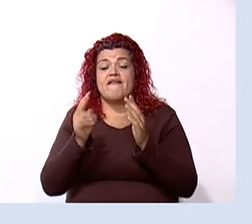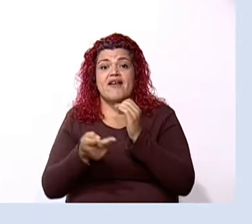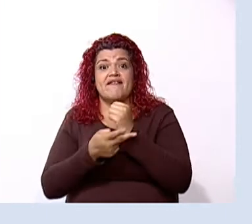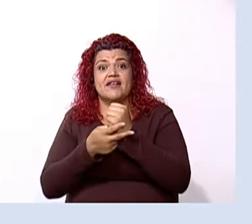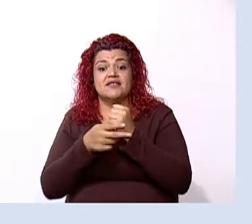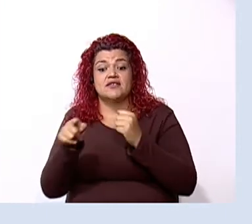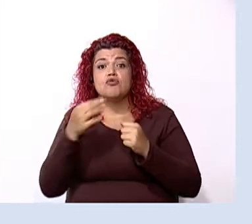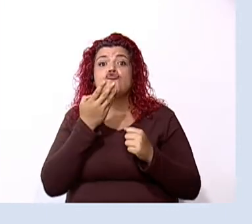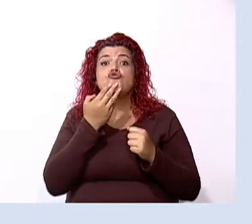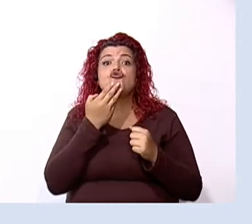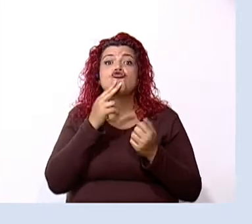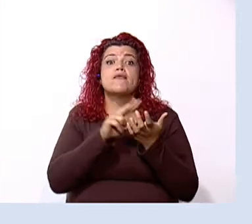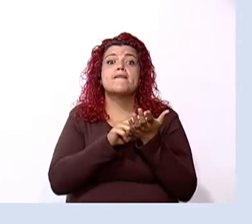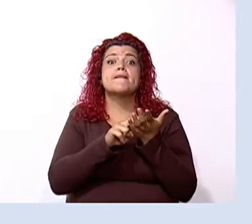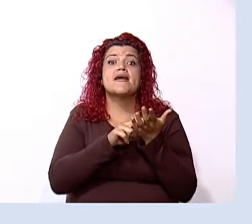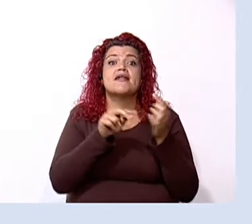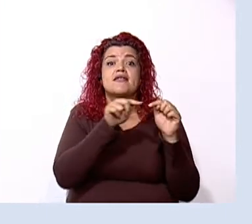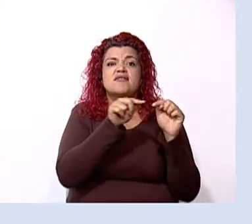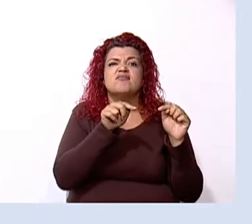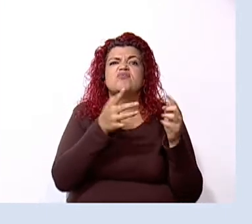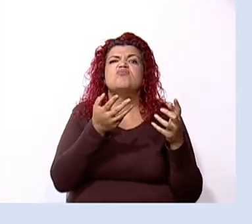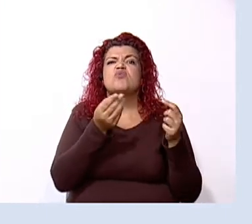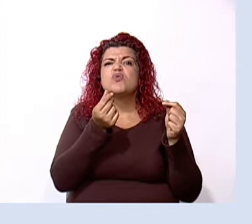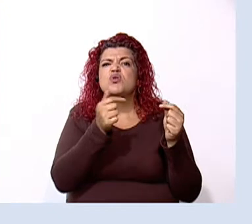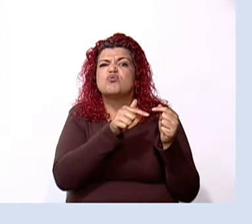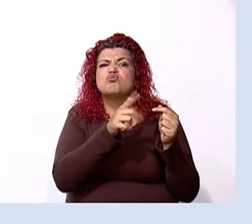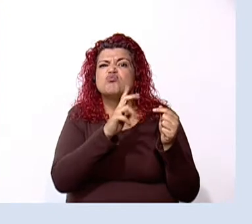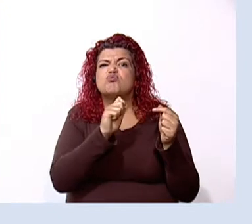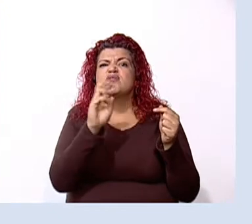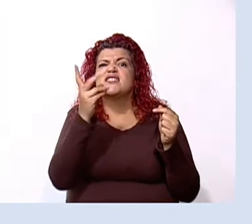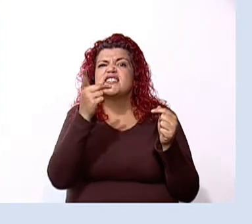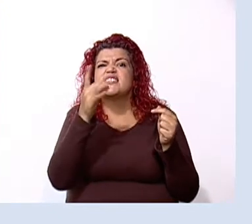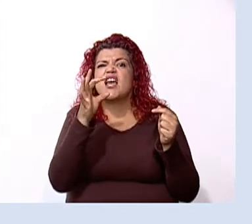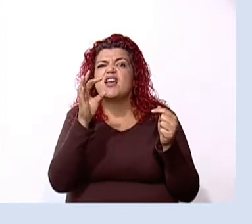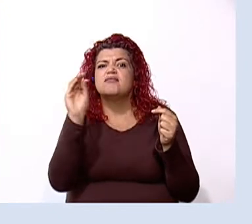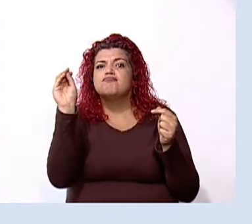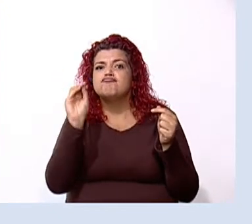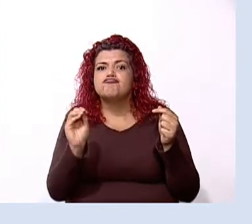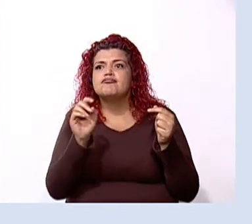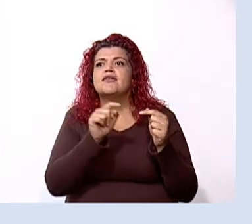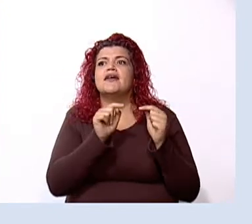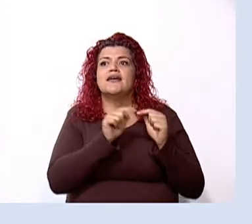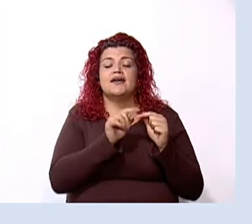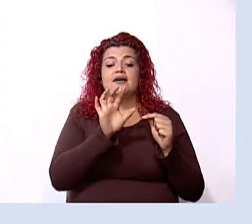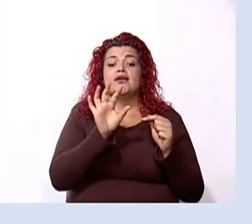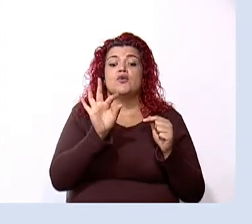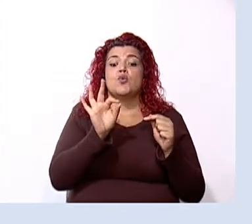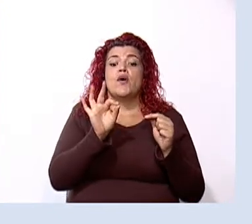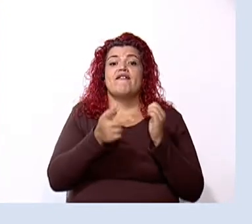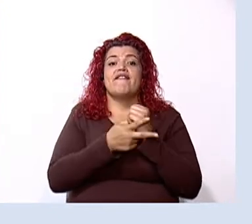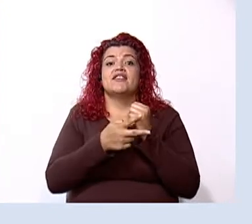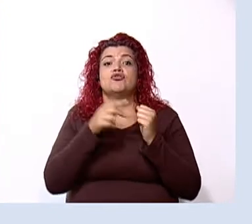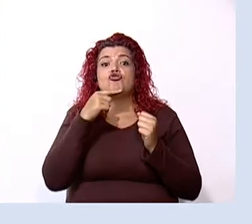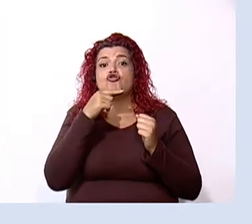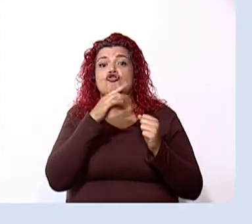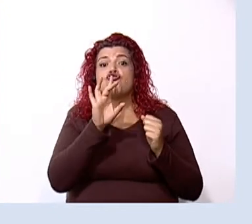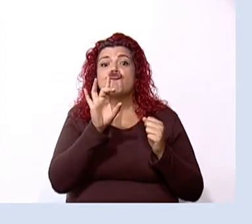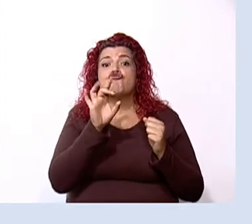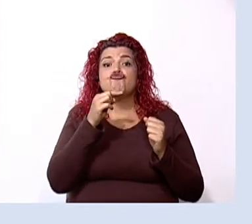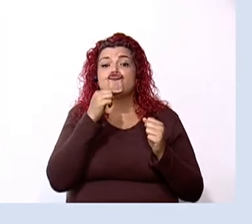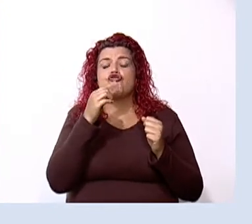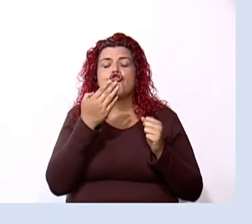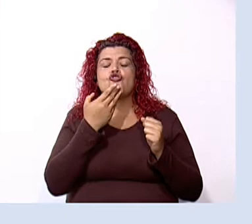verde, que tiene un valor de 100 puntos. 9 veces en el color rojo y 9 veces en el